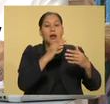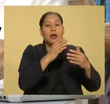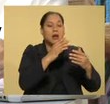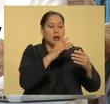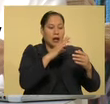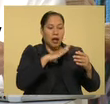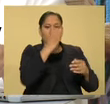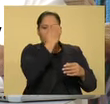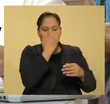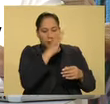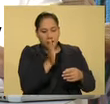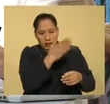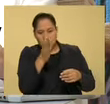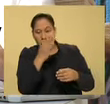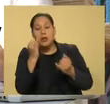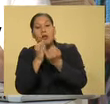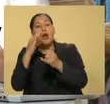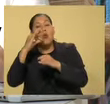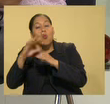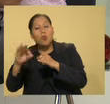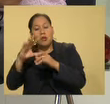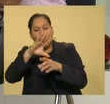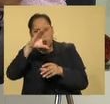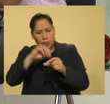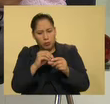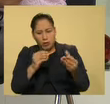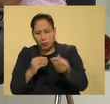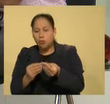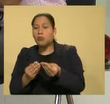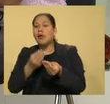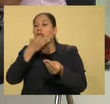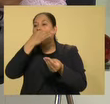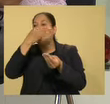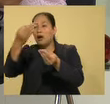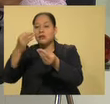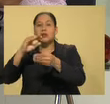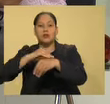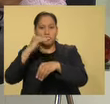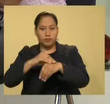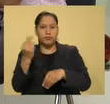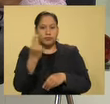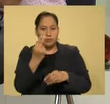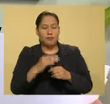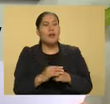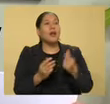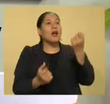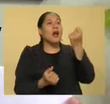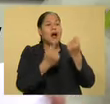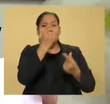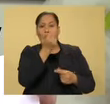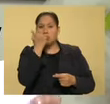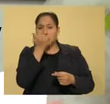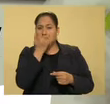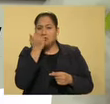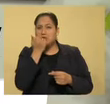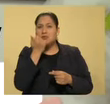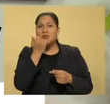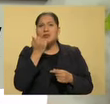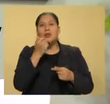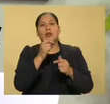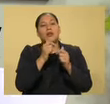del curso correspondiente y criterios para asignar las calificaciones. ¿Cuántos alumnos no se quedan